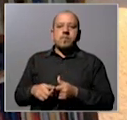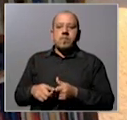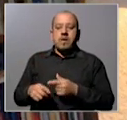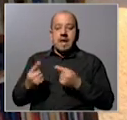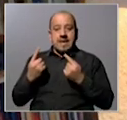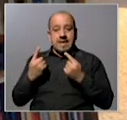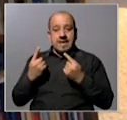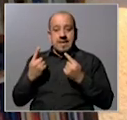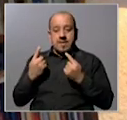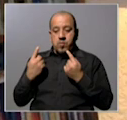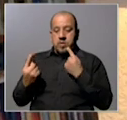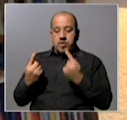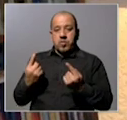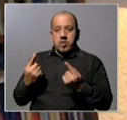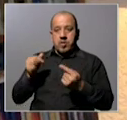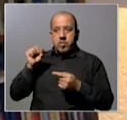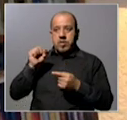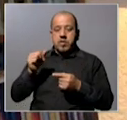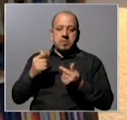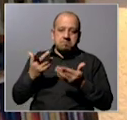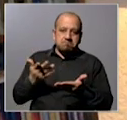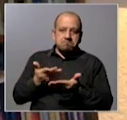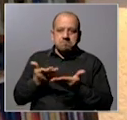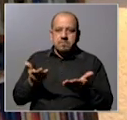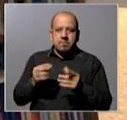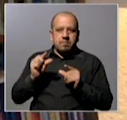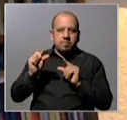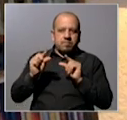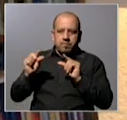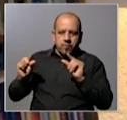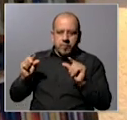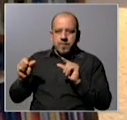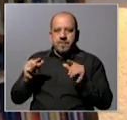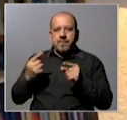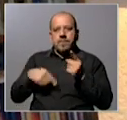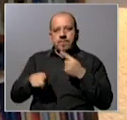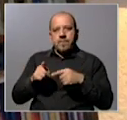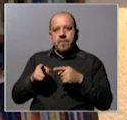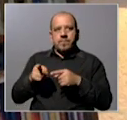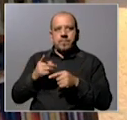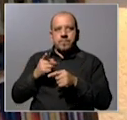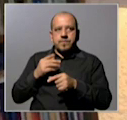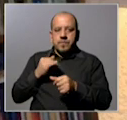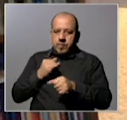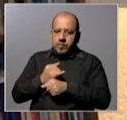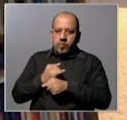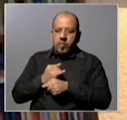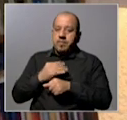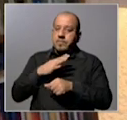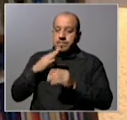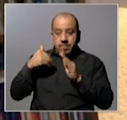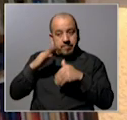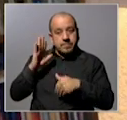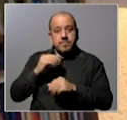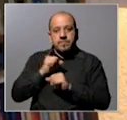Ambas encuestas tienen muestras pequeñas, por lo tanto reportan márgenes de error mayores a los que estamos acostumbrados